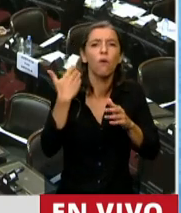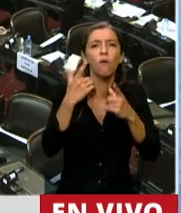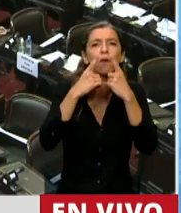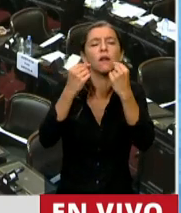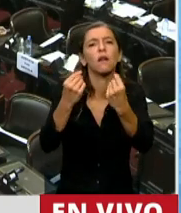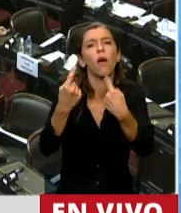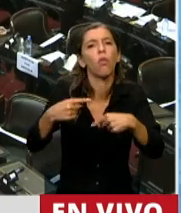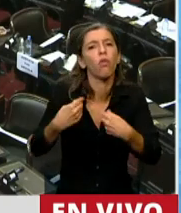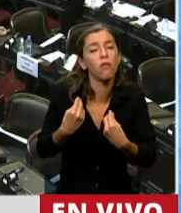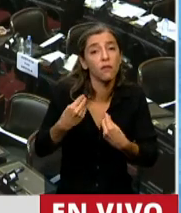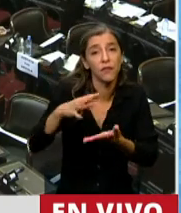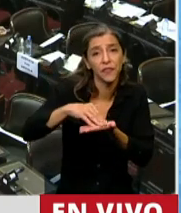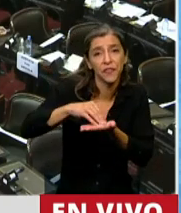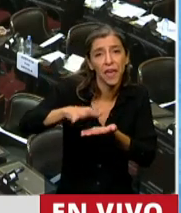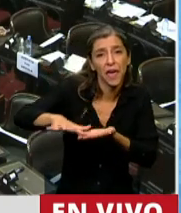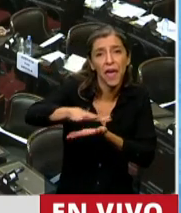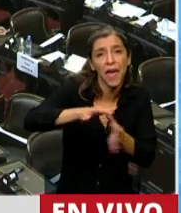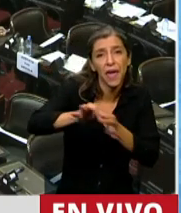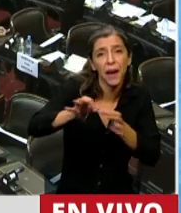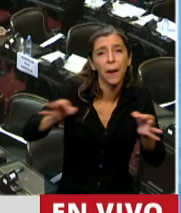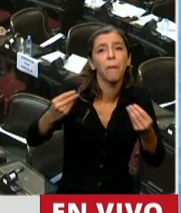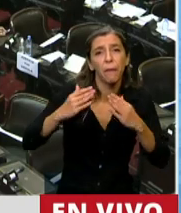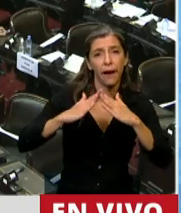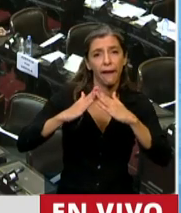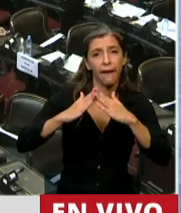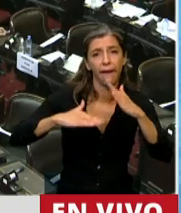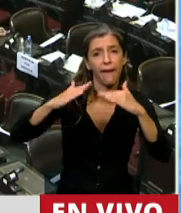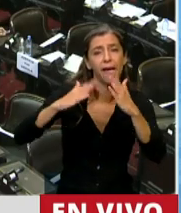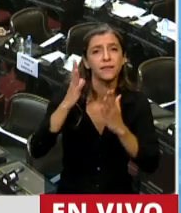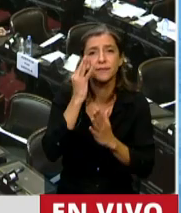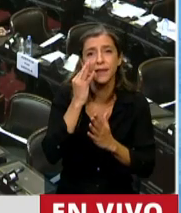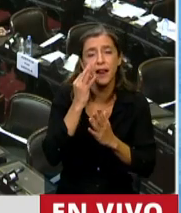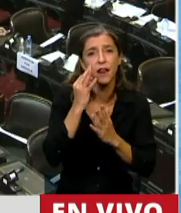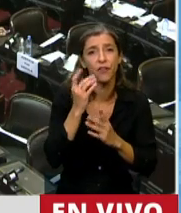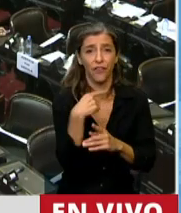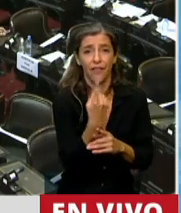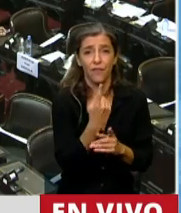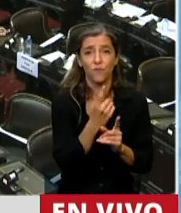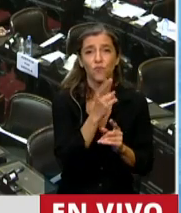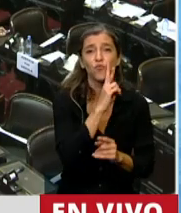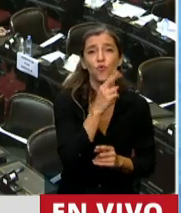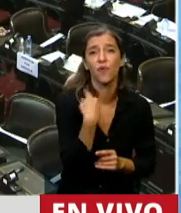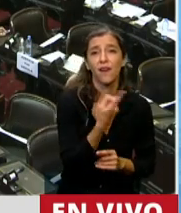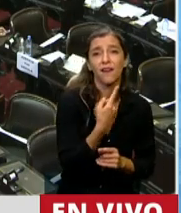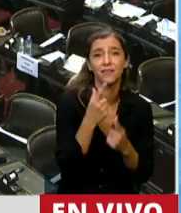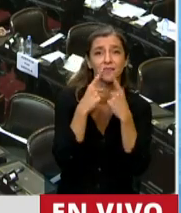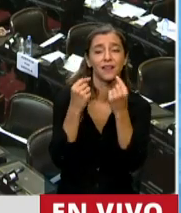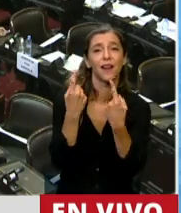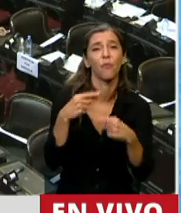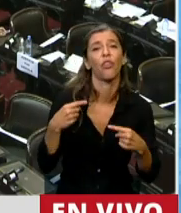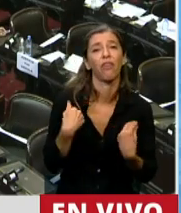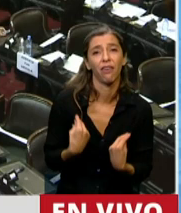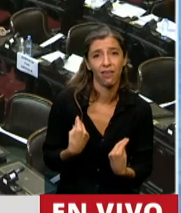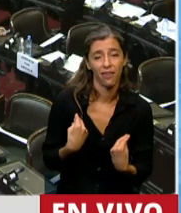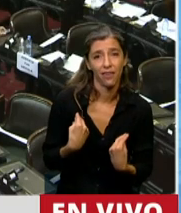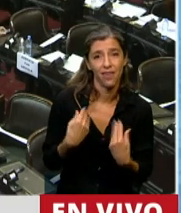éramos mujeres víctimas de violencia machista. Y estábamos allí reclamando un techo y tierra para nuestras